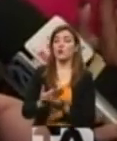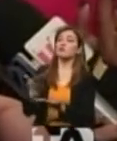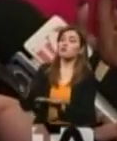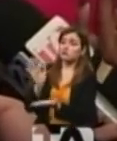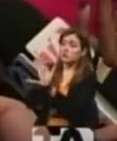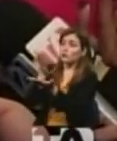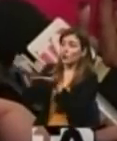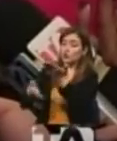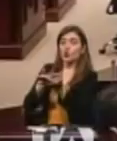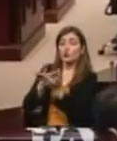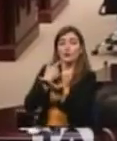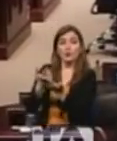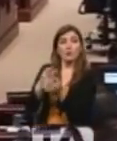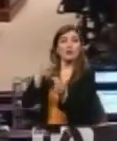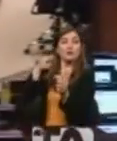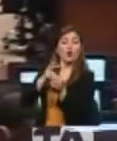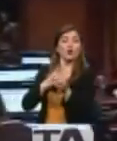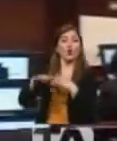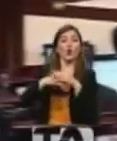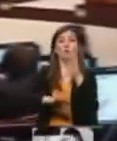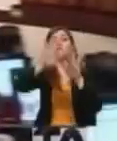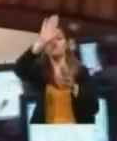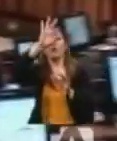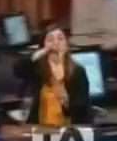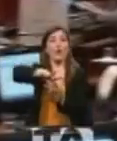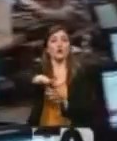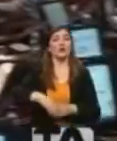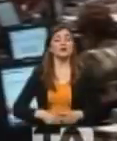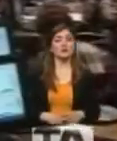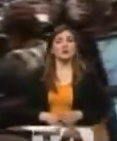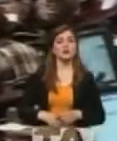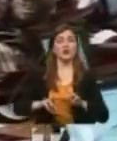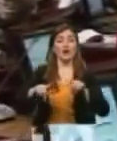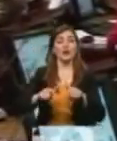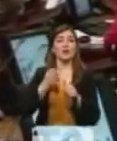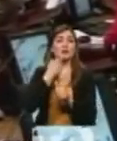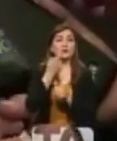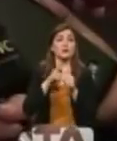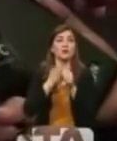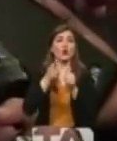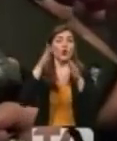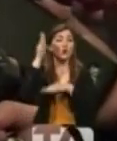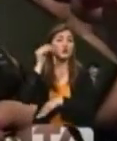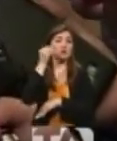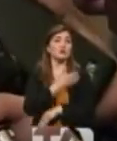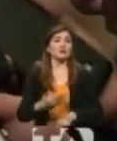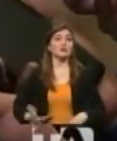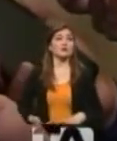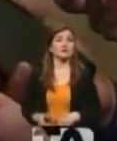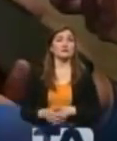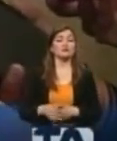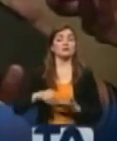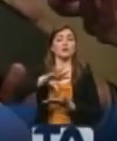y, en último término, se vote. Mientras tanto, los morenistas sostienen que deben escuchar primero al presidente. El señor presidente de la